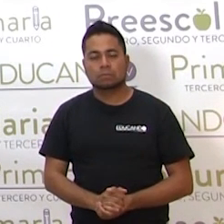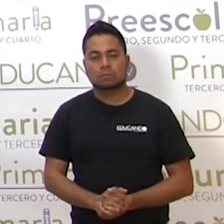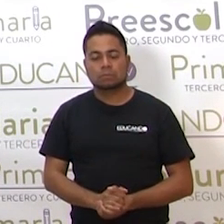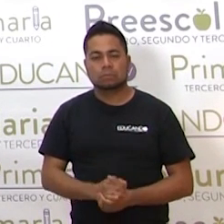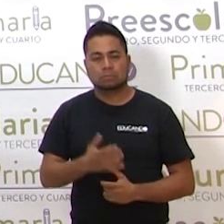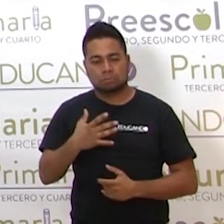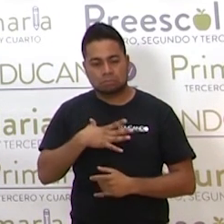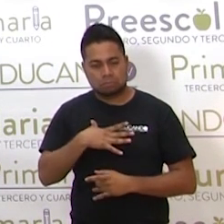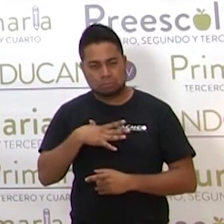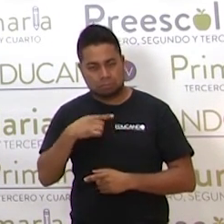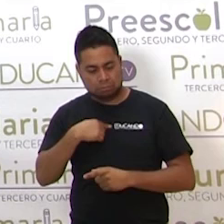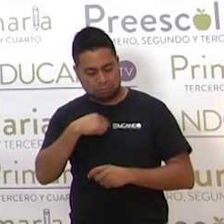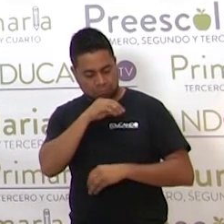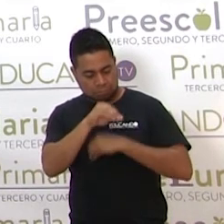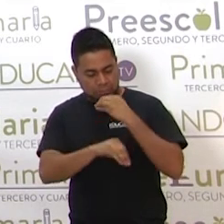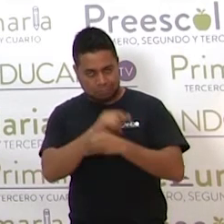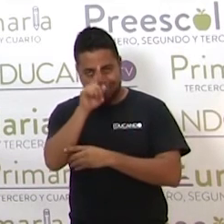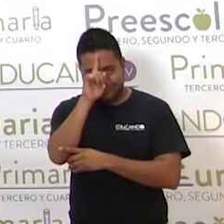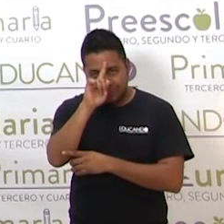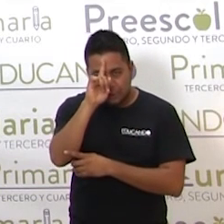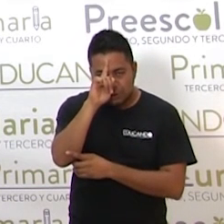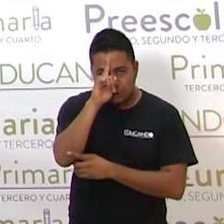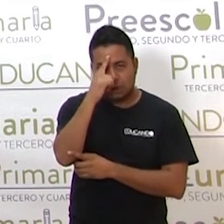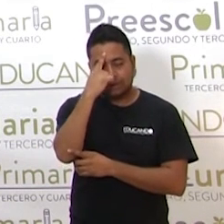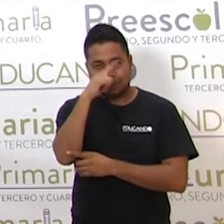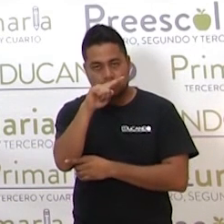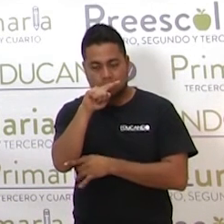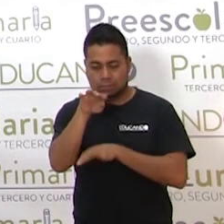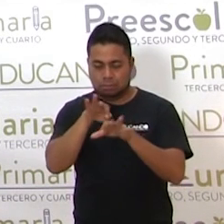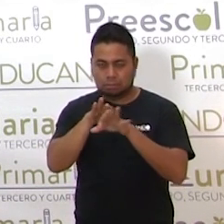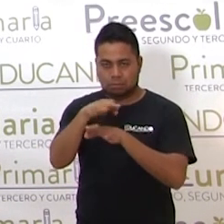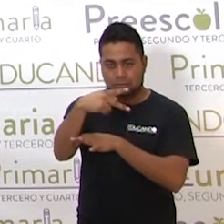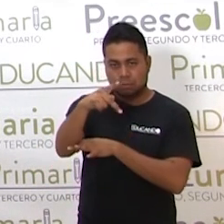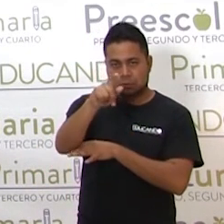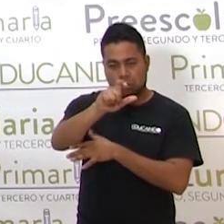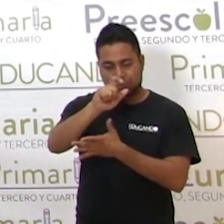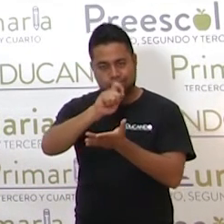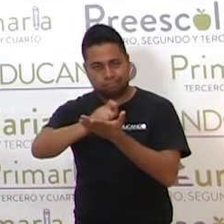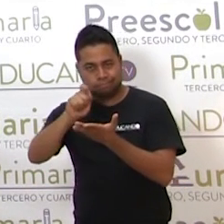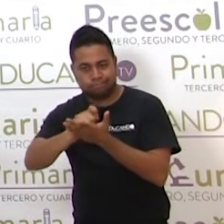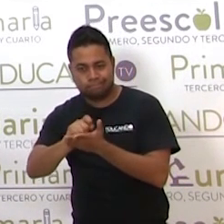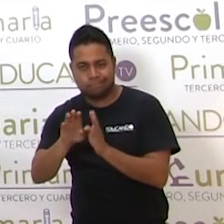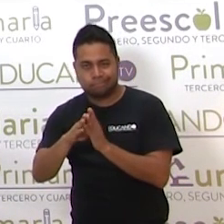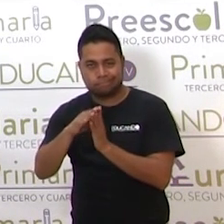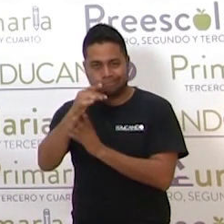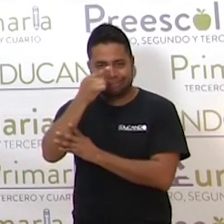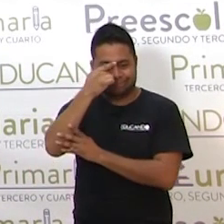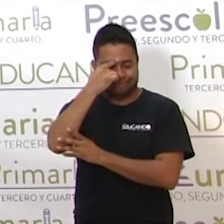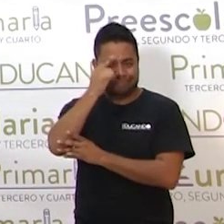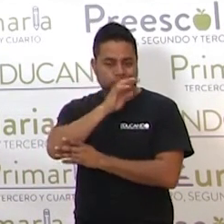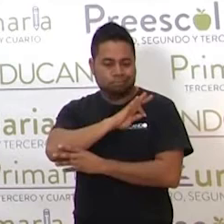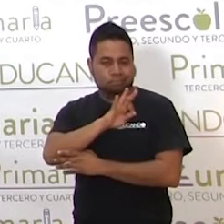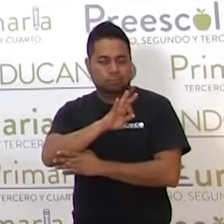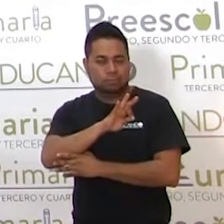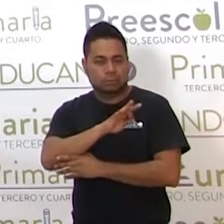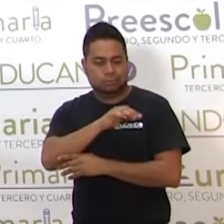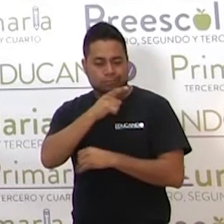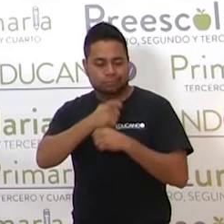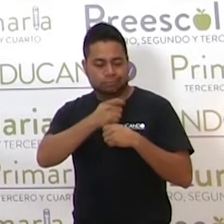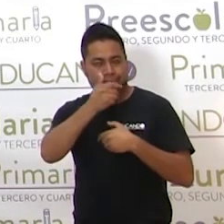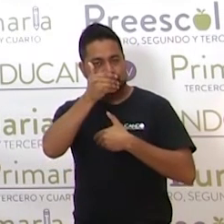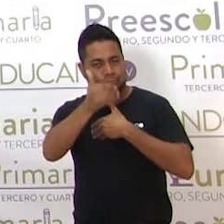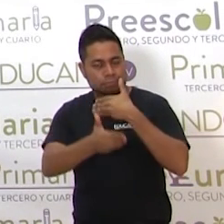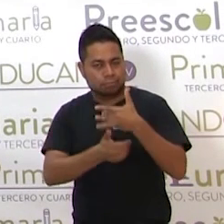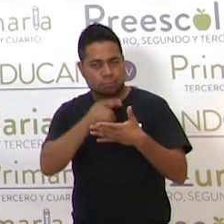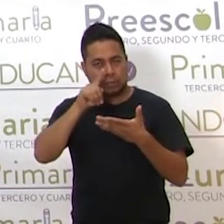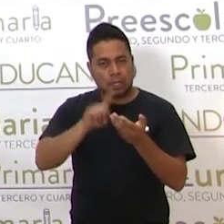estoy poniendo una sugerencia para que su trabajo al momento de escribir sea más sencillo. El primer paso que vemos